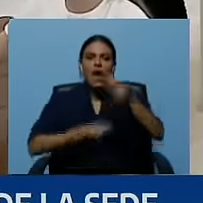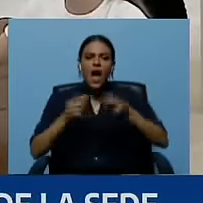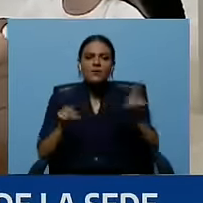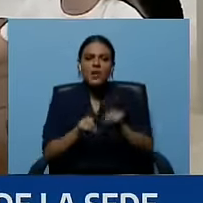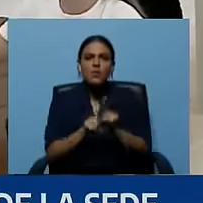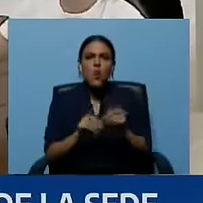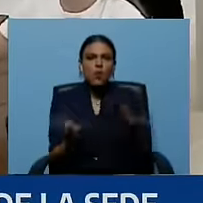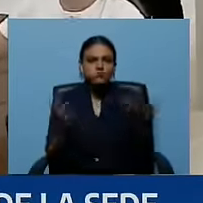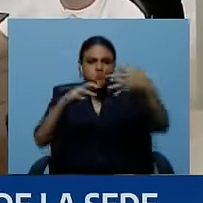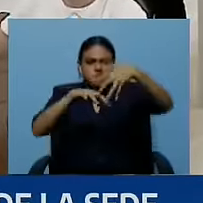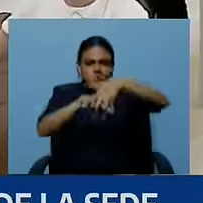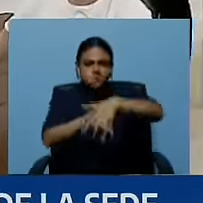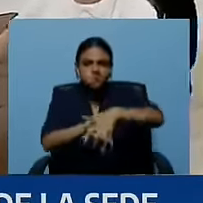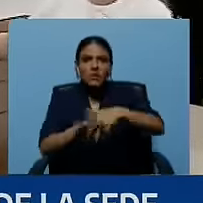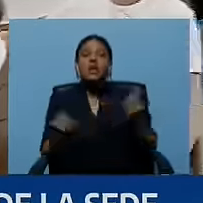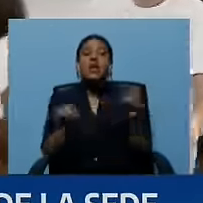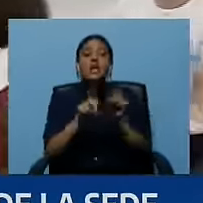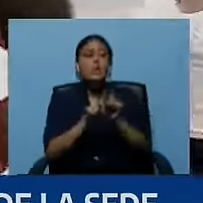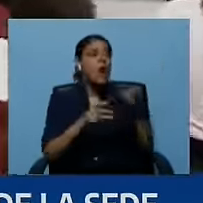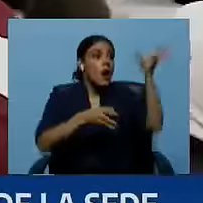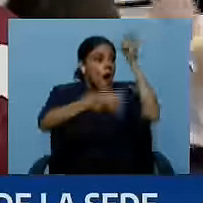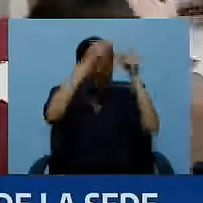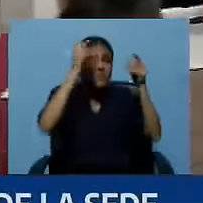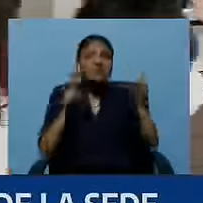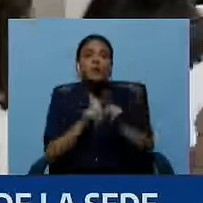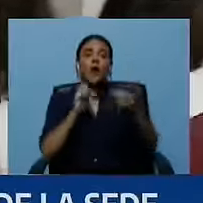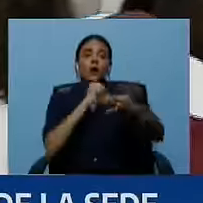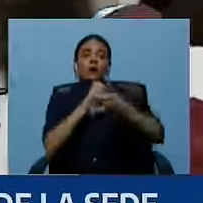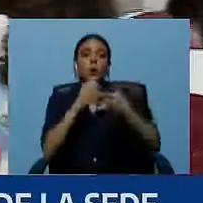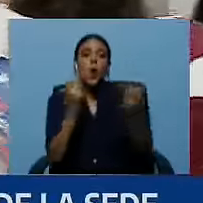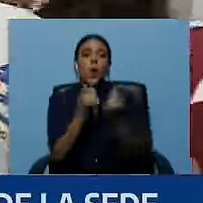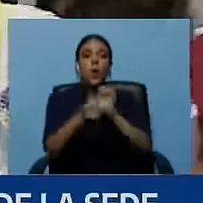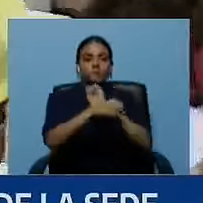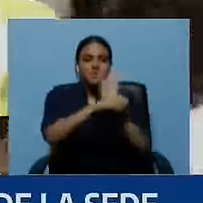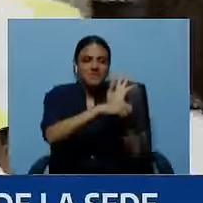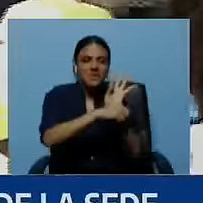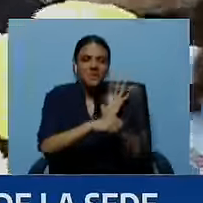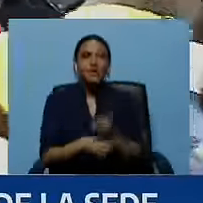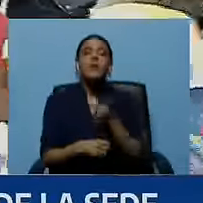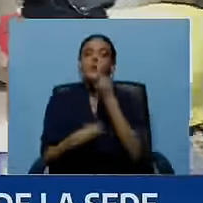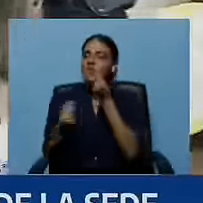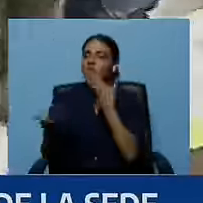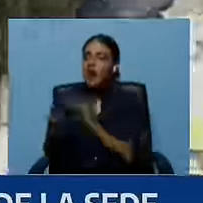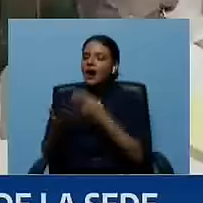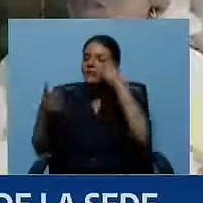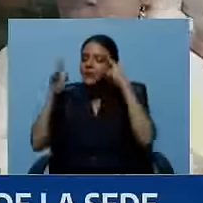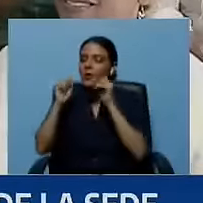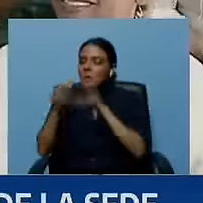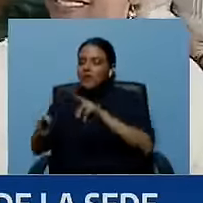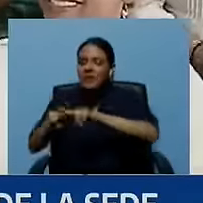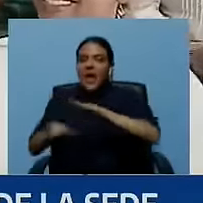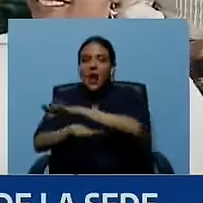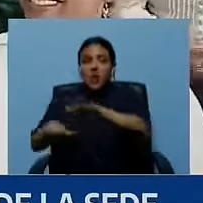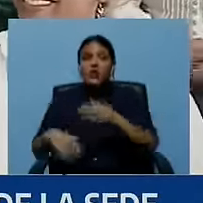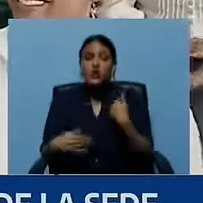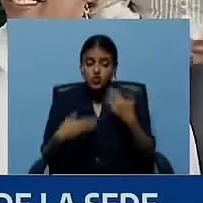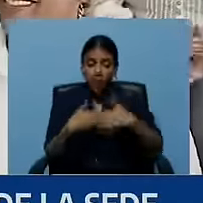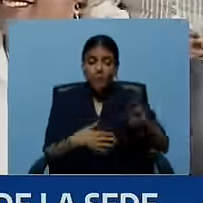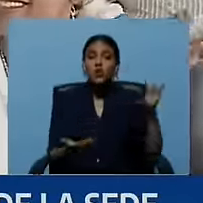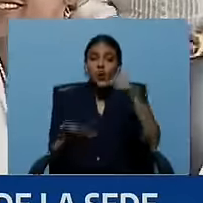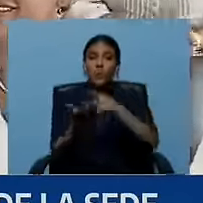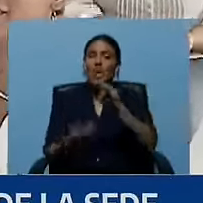ciencia y tecnología de los BRICS. Bueno, muchachos, que Dios me los bendiga. Seguimos por aquí. Ahora vengo para que nos tomemos una foto. ¿Qué dices